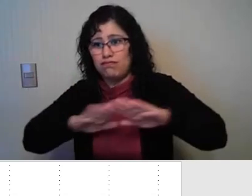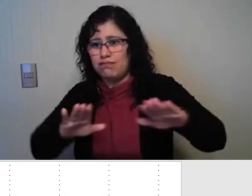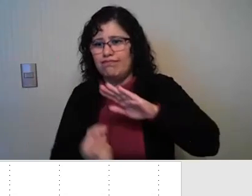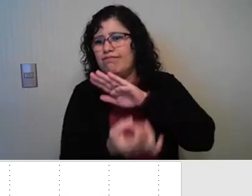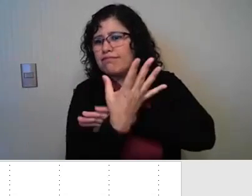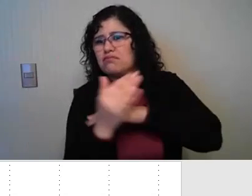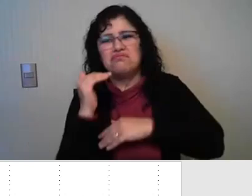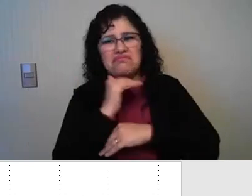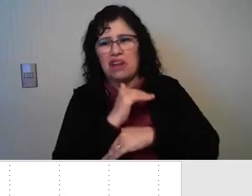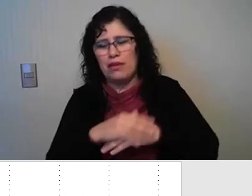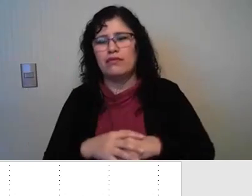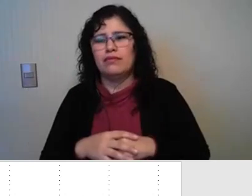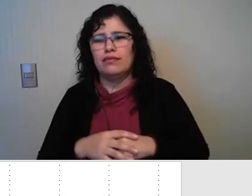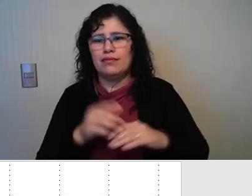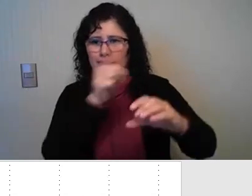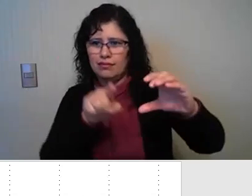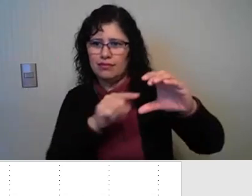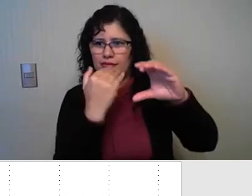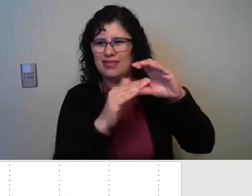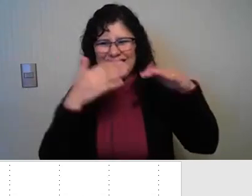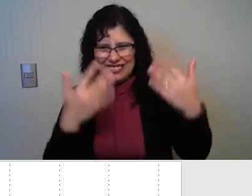Gracias. Ya.